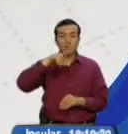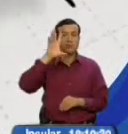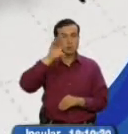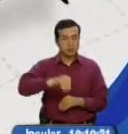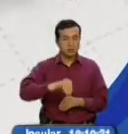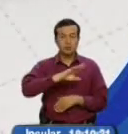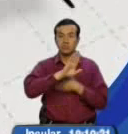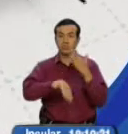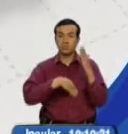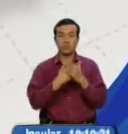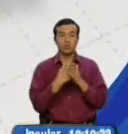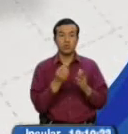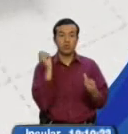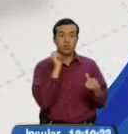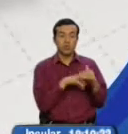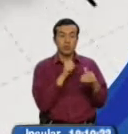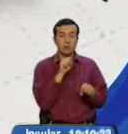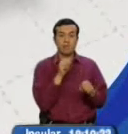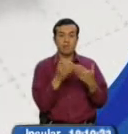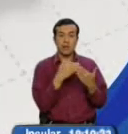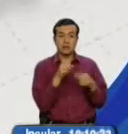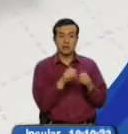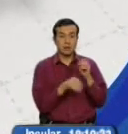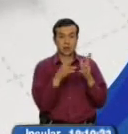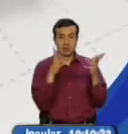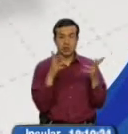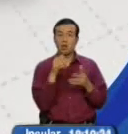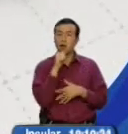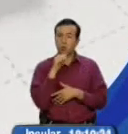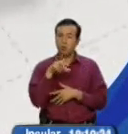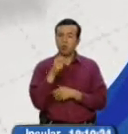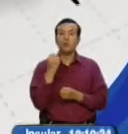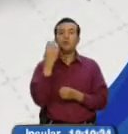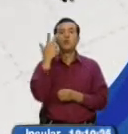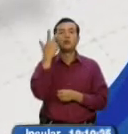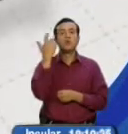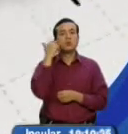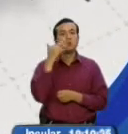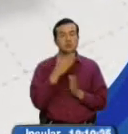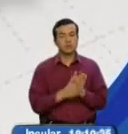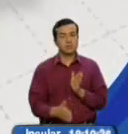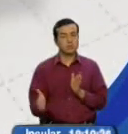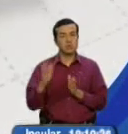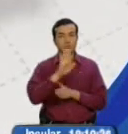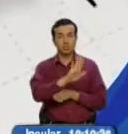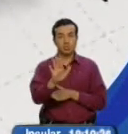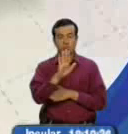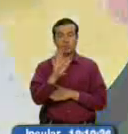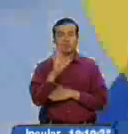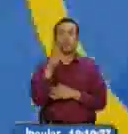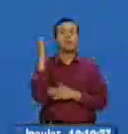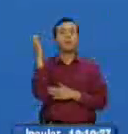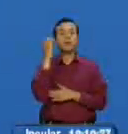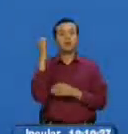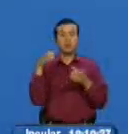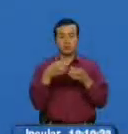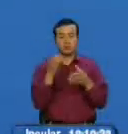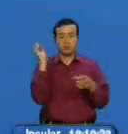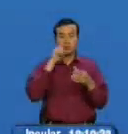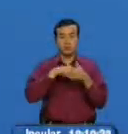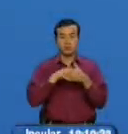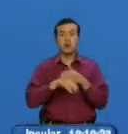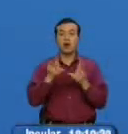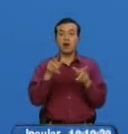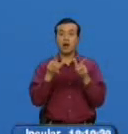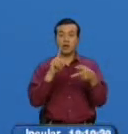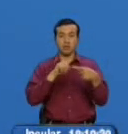Mantenga una reserva de alimentos no perecibles y agua potable para al menos 3 días. Tenga listo un kit de emergencia que debe tener: una